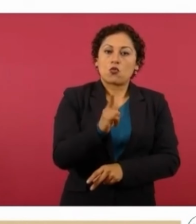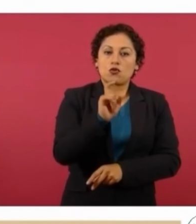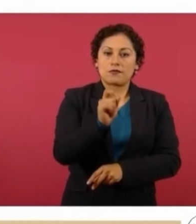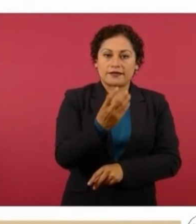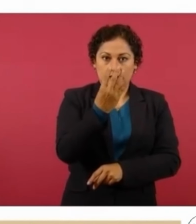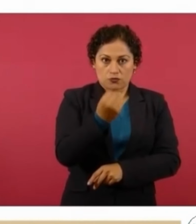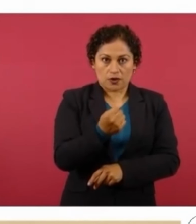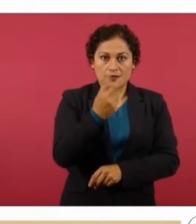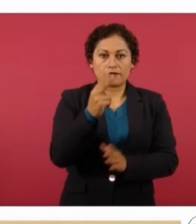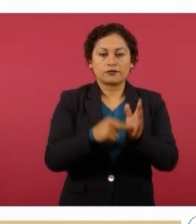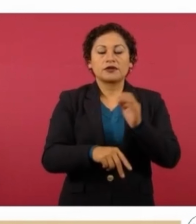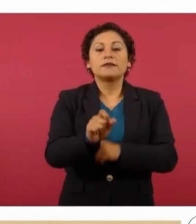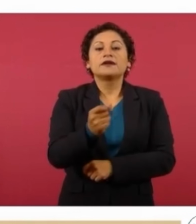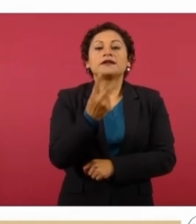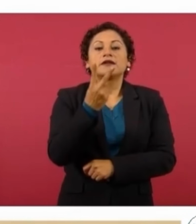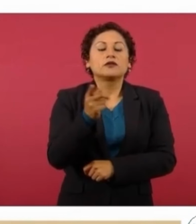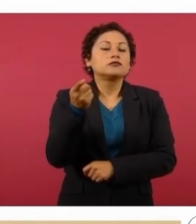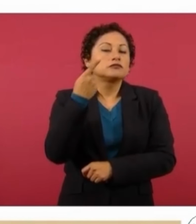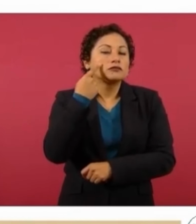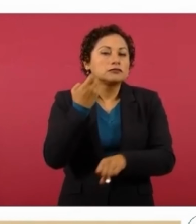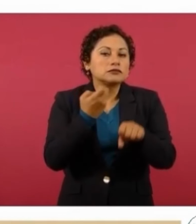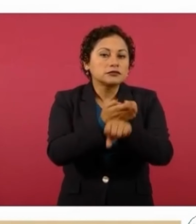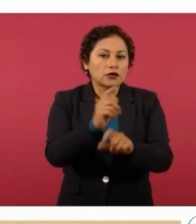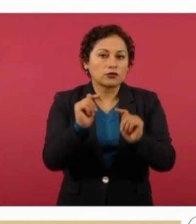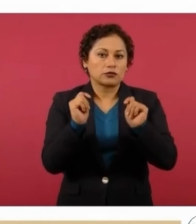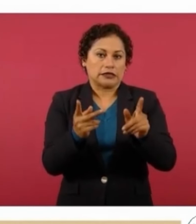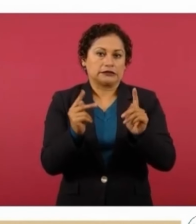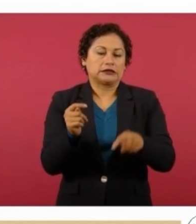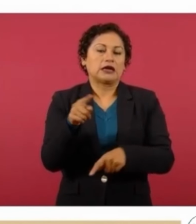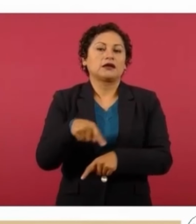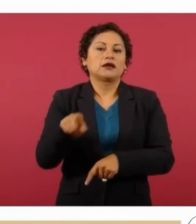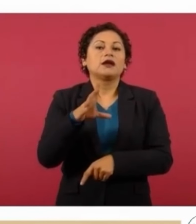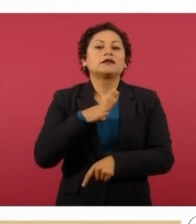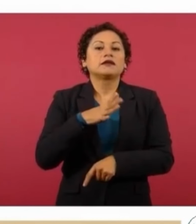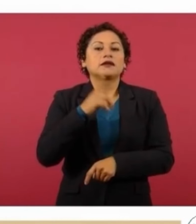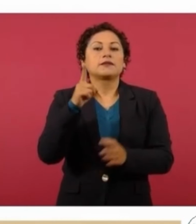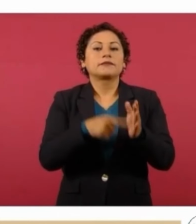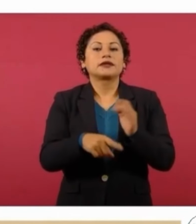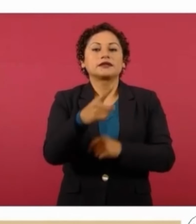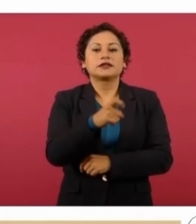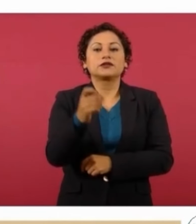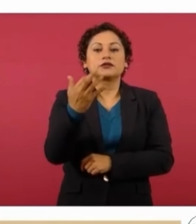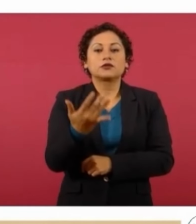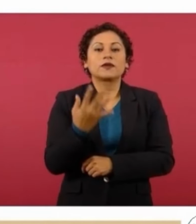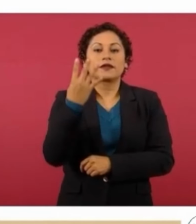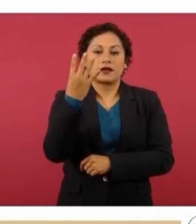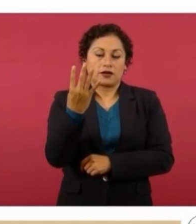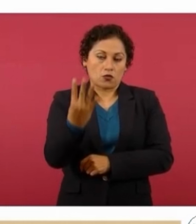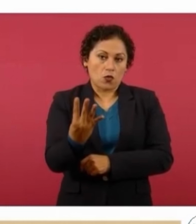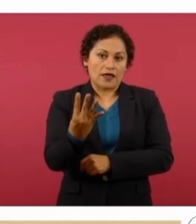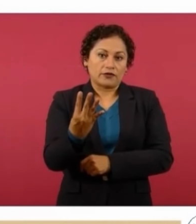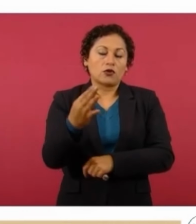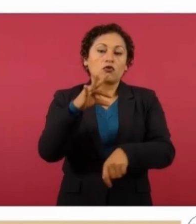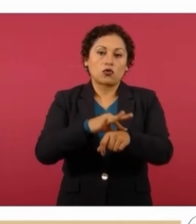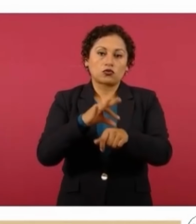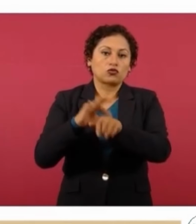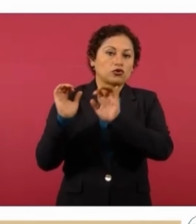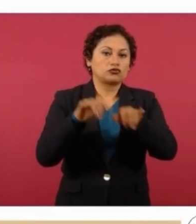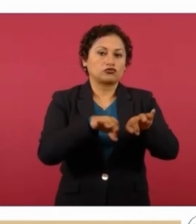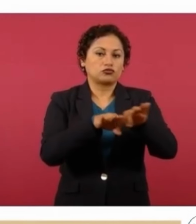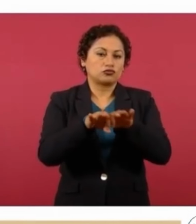el caso de Tlaxcala ya tenemos 1,154 médicos especialistas y generales que equivalen a